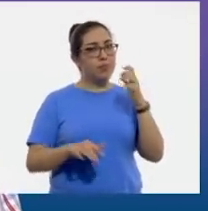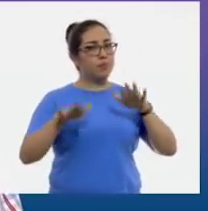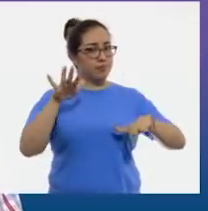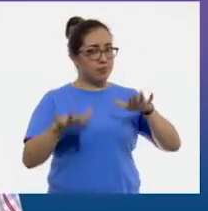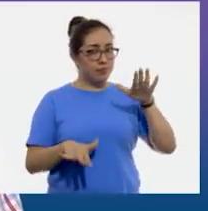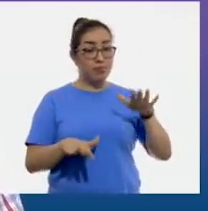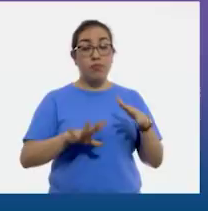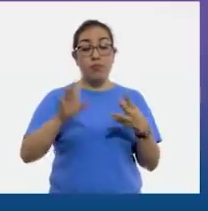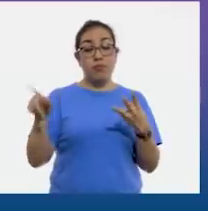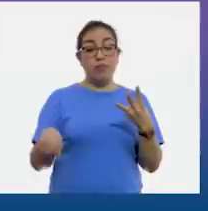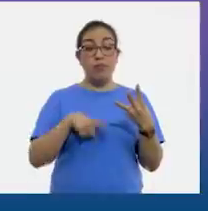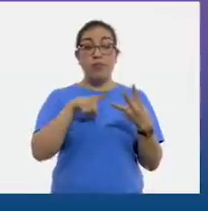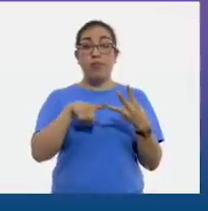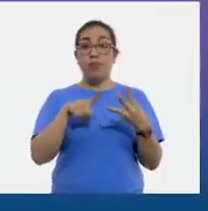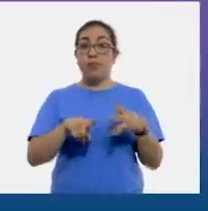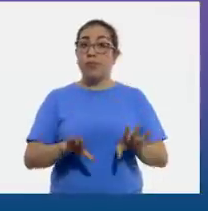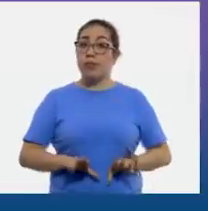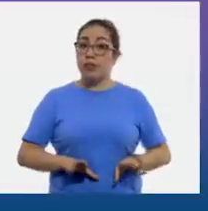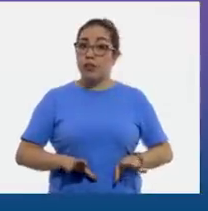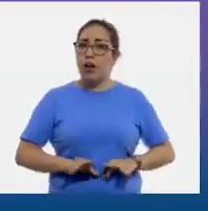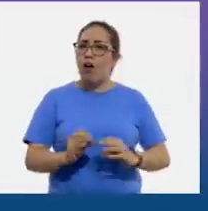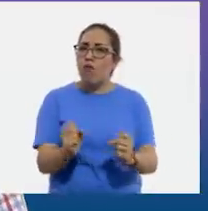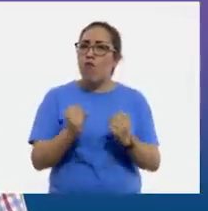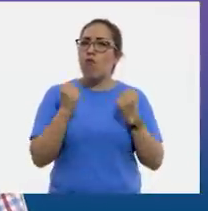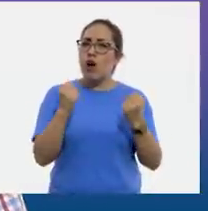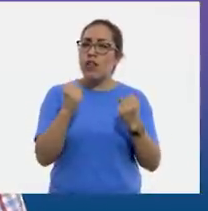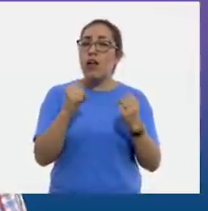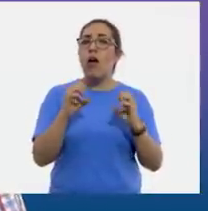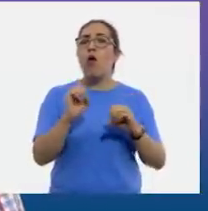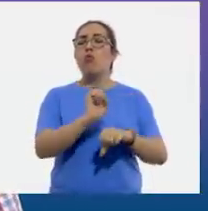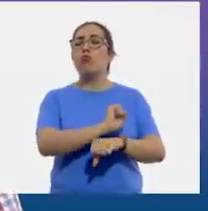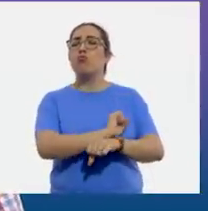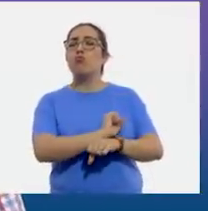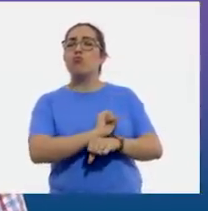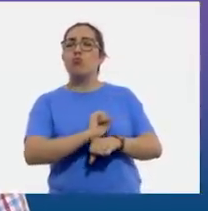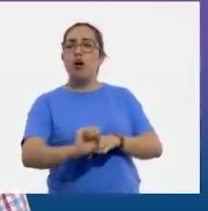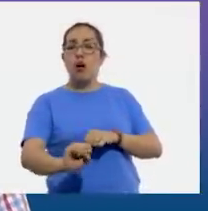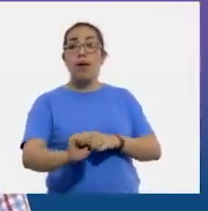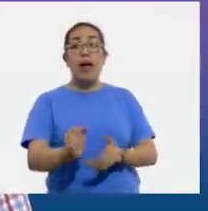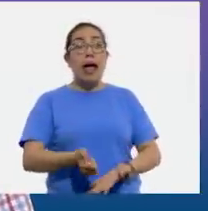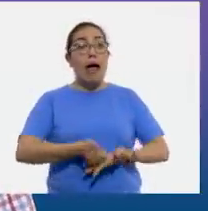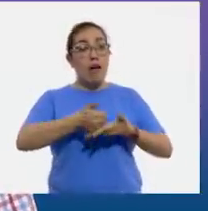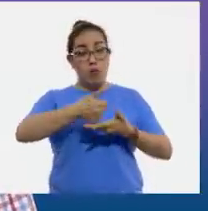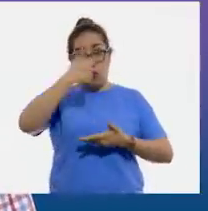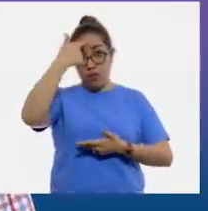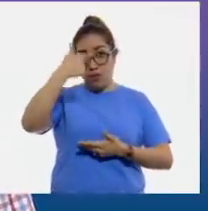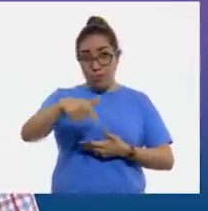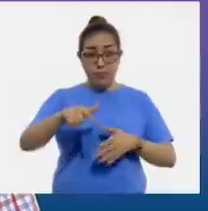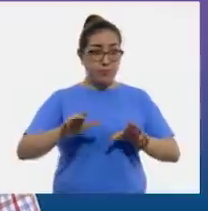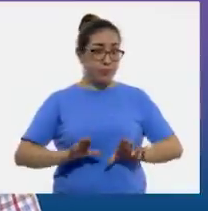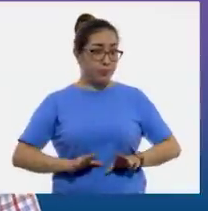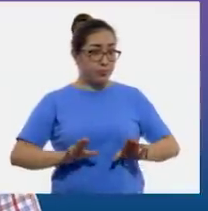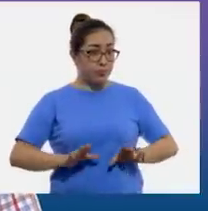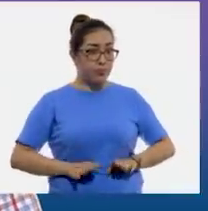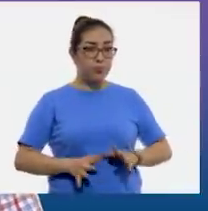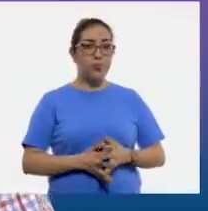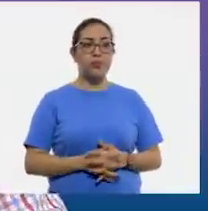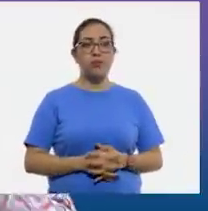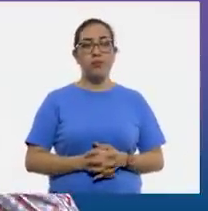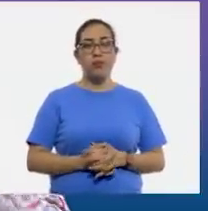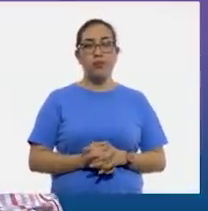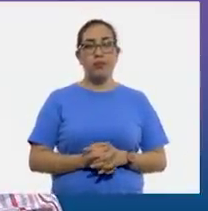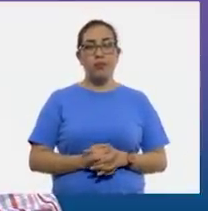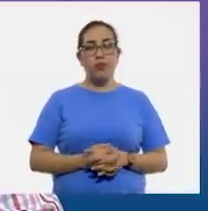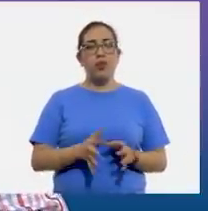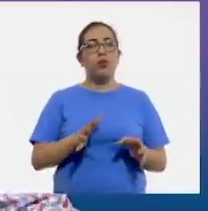La tercera, intensidad. La intensidad podemos definirla como el volumen de